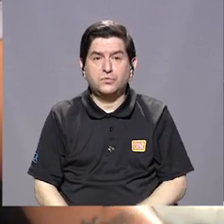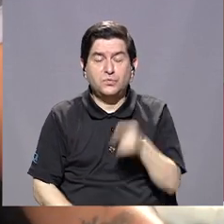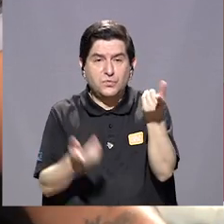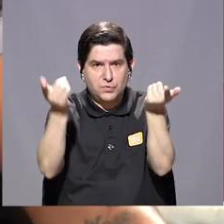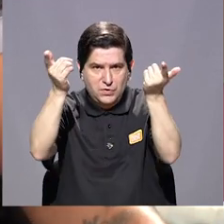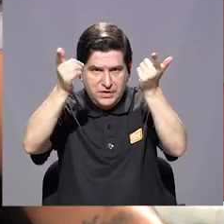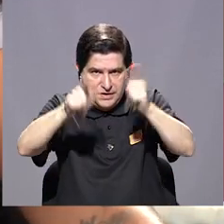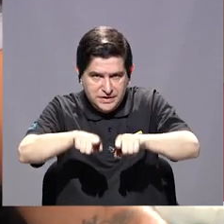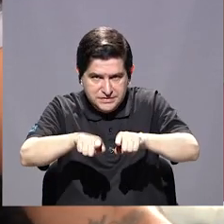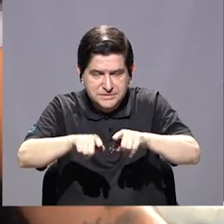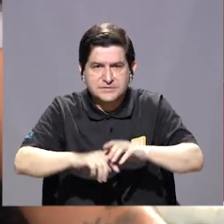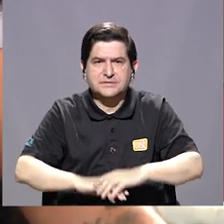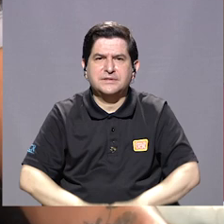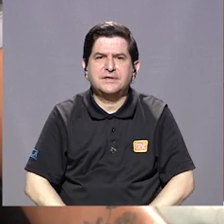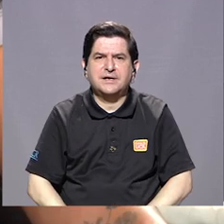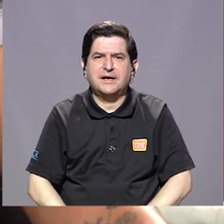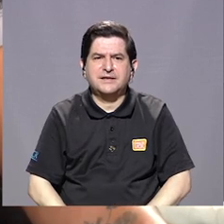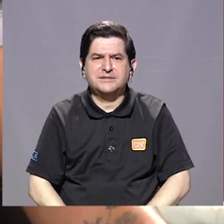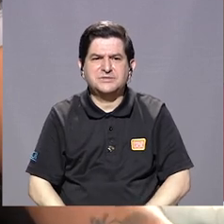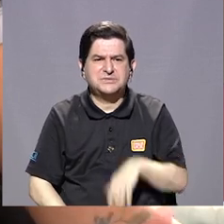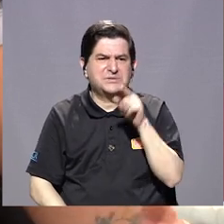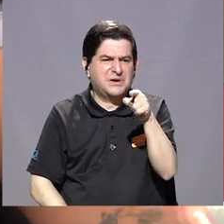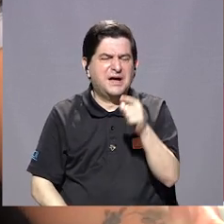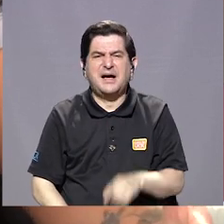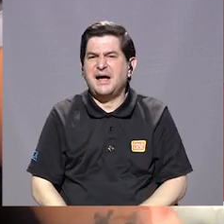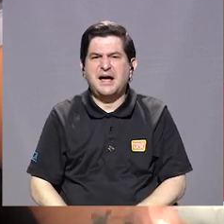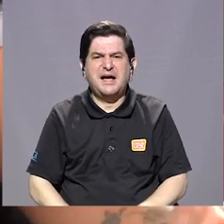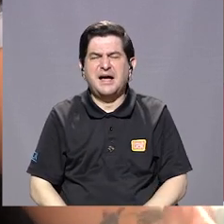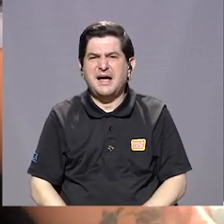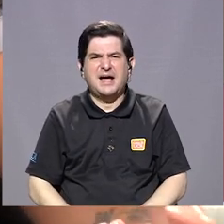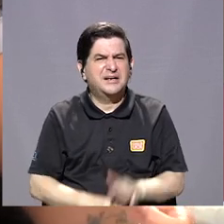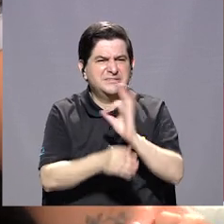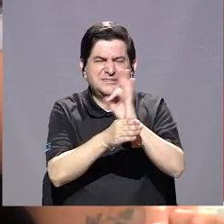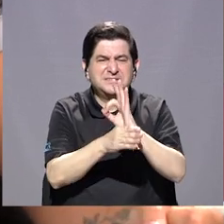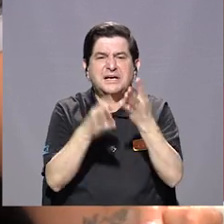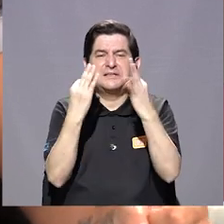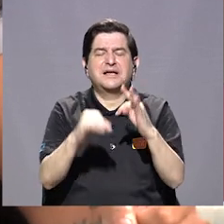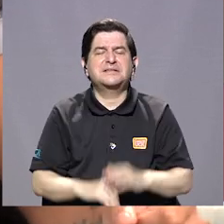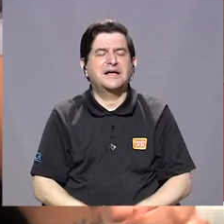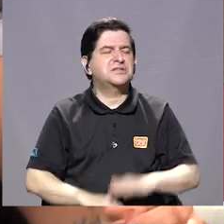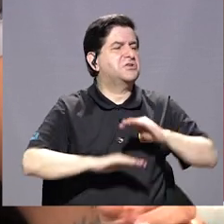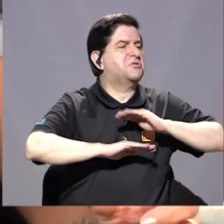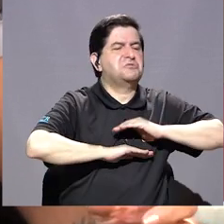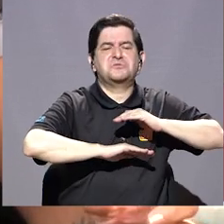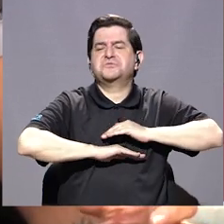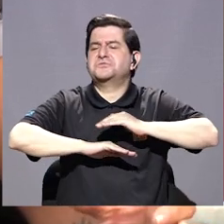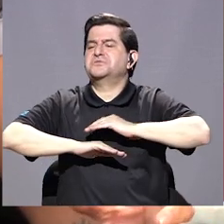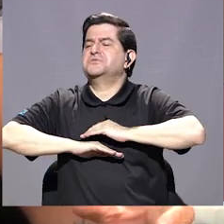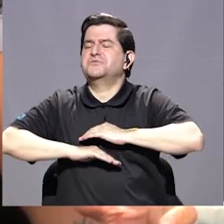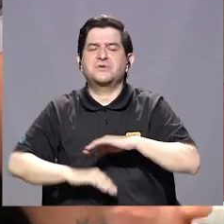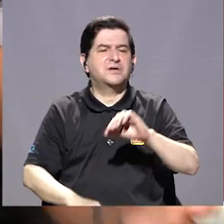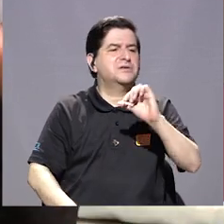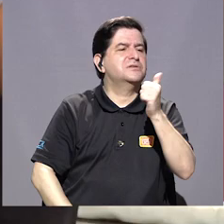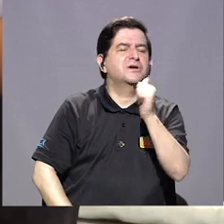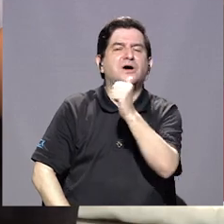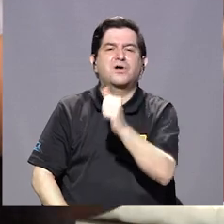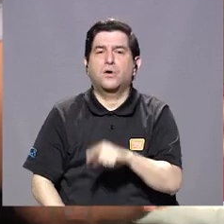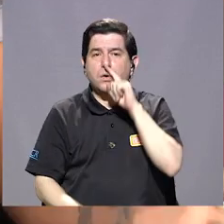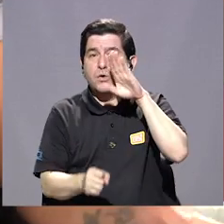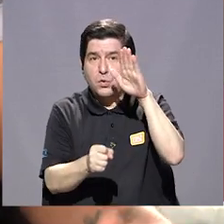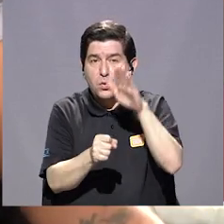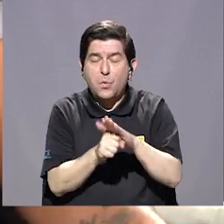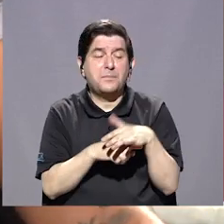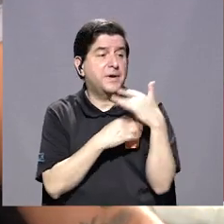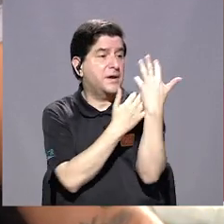va por un caño, tratando de complacer, tratando de cumplir con